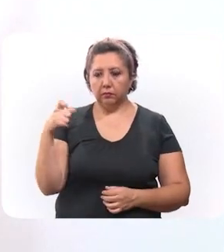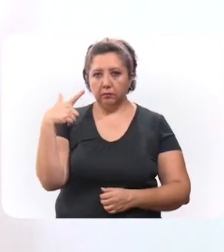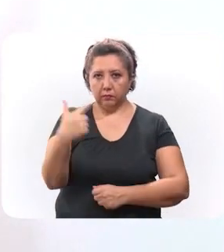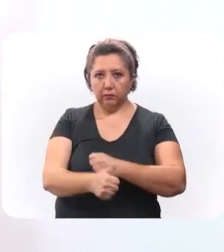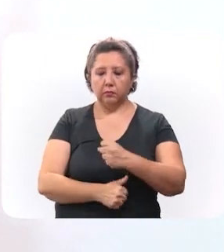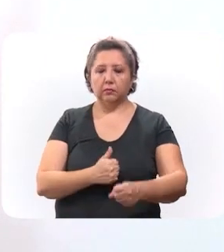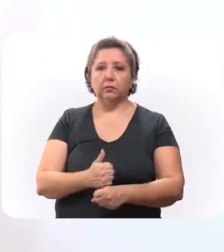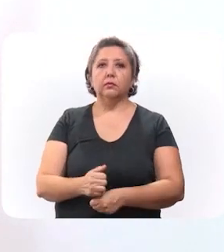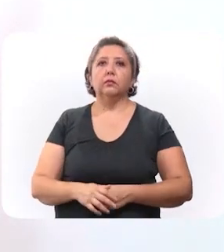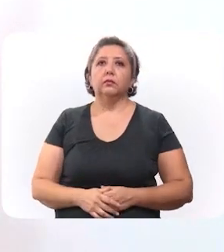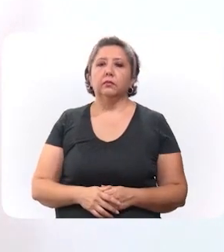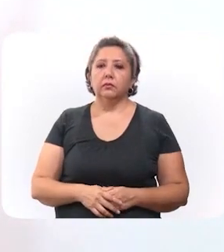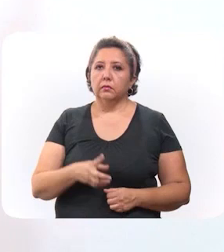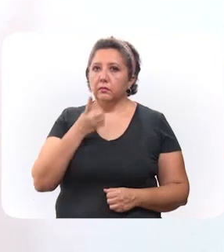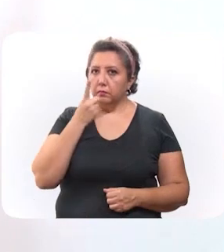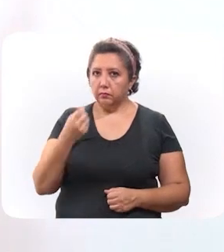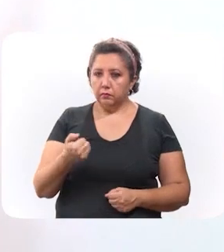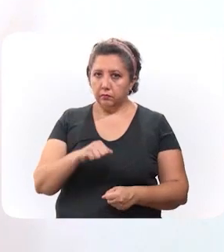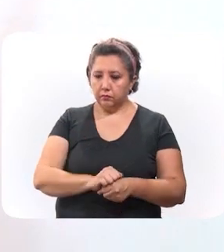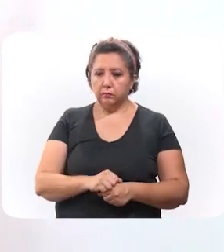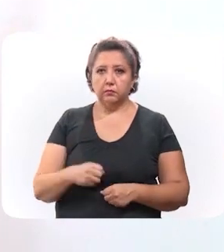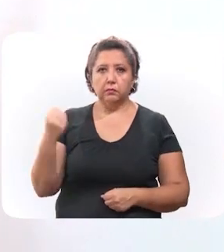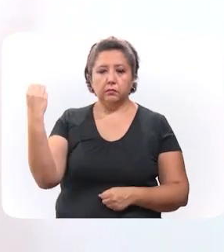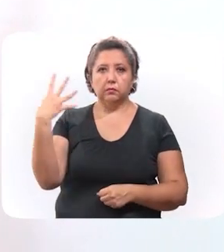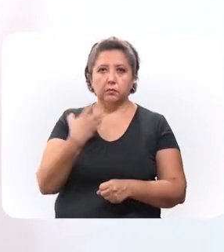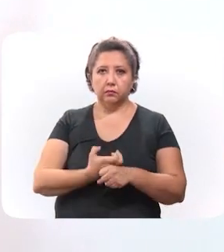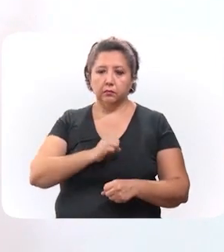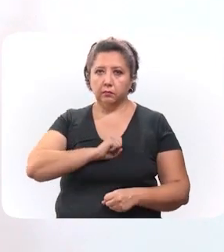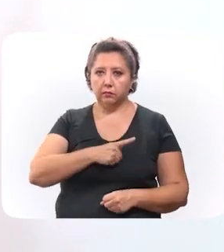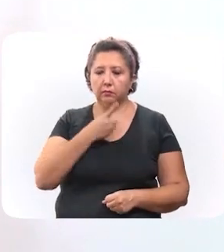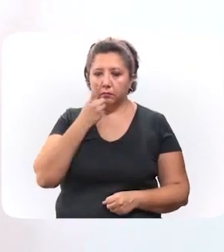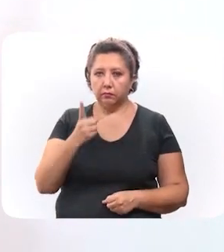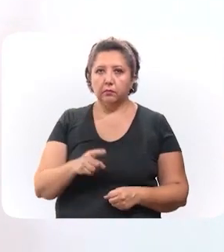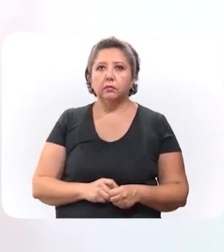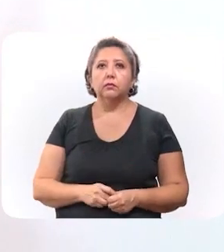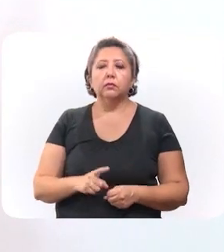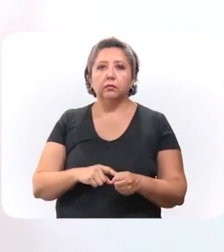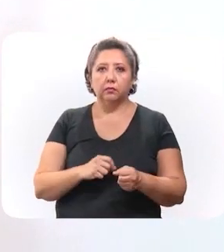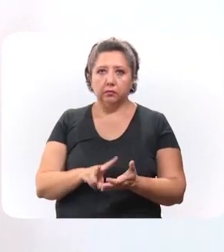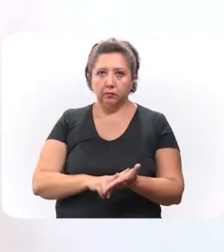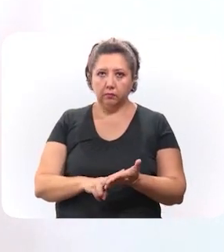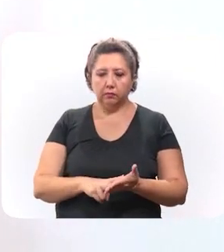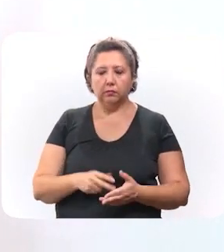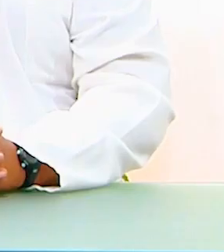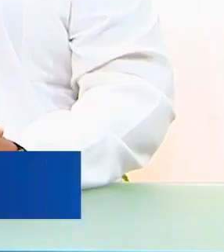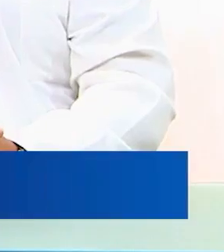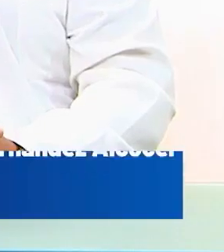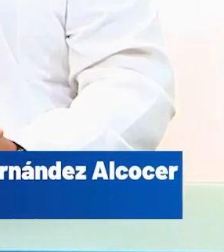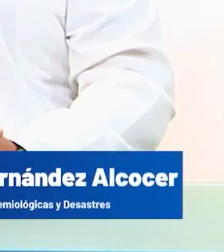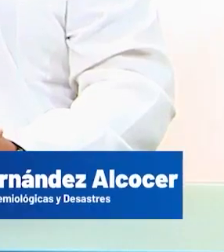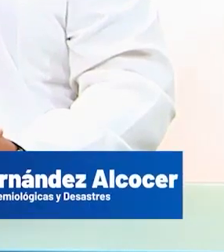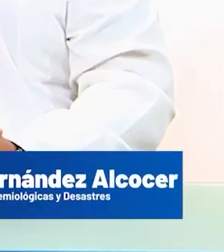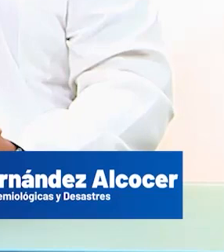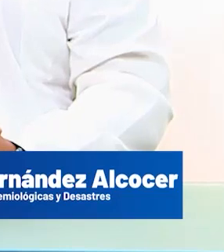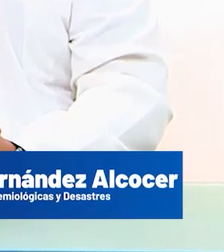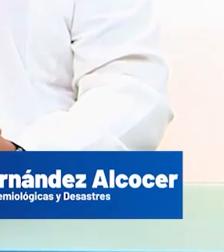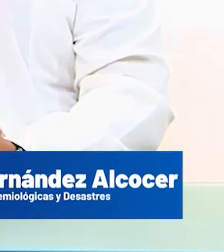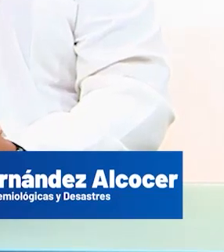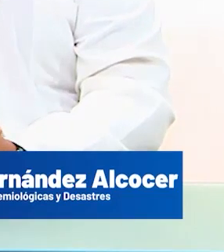a 107 años. Los indicadores semanales del Semáforo Estatal de Salud marcan color verde. Hasta aquí el reporte, Química.